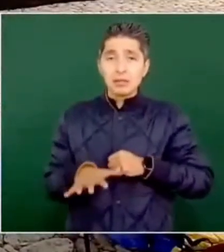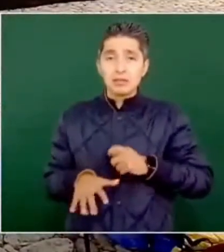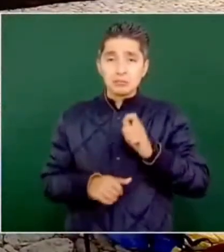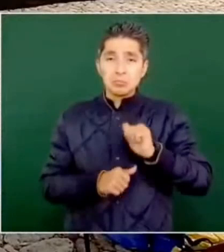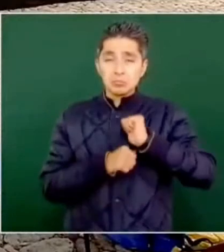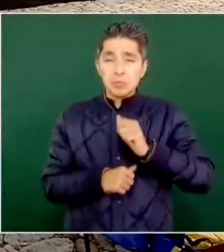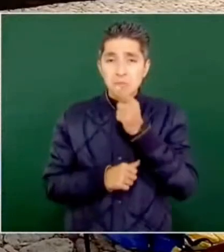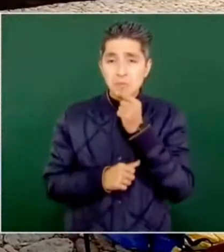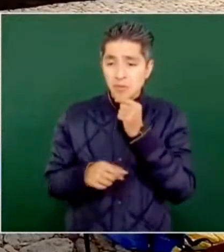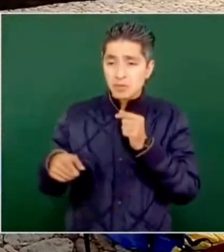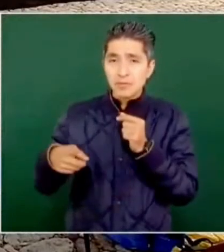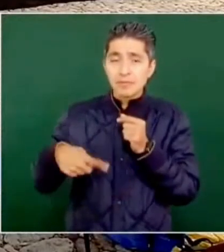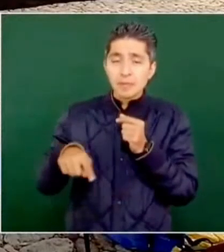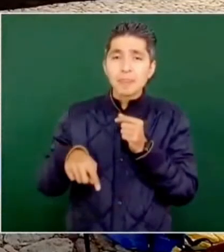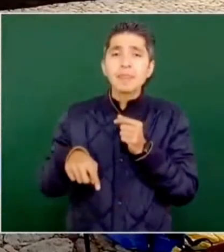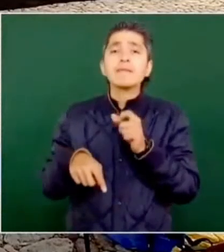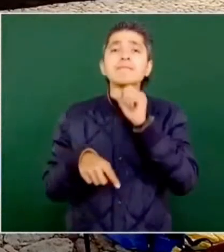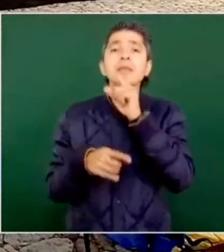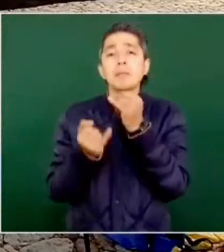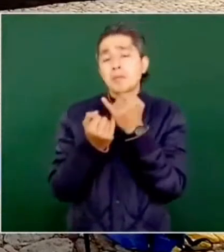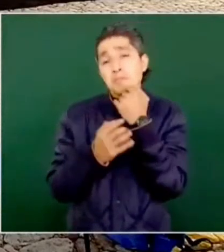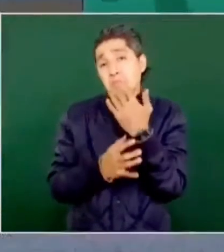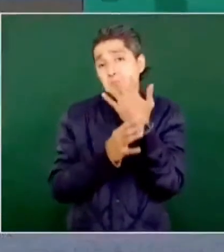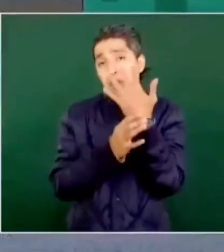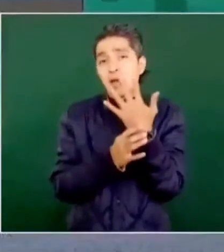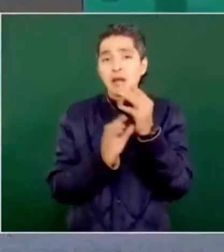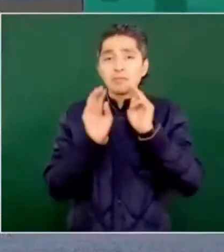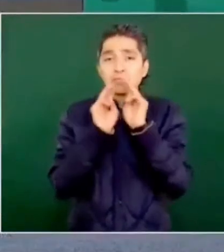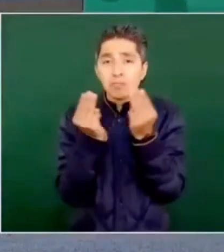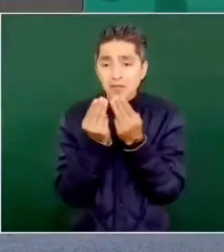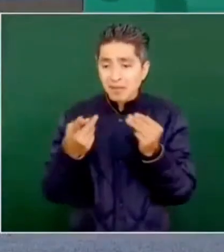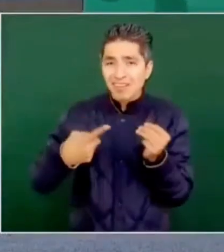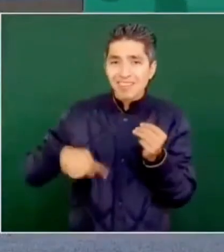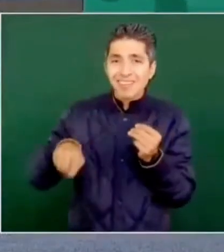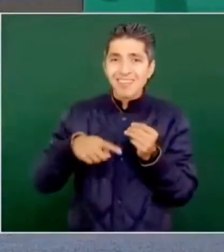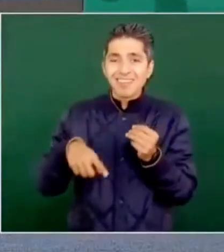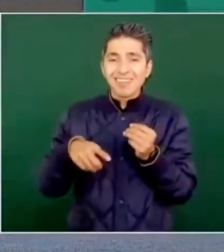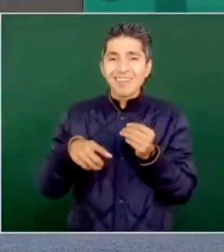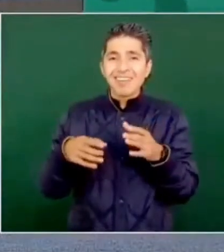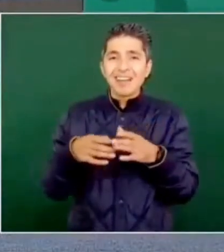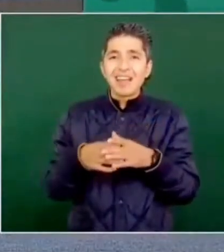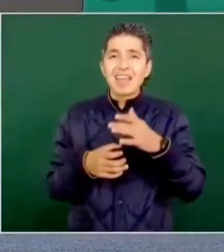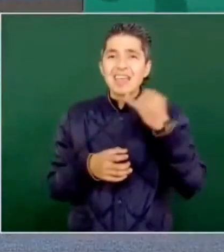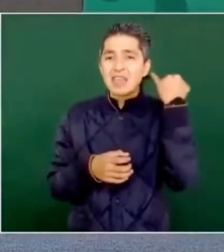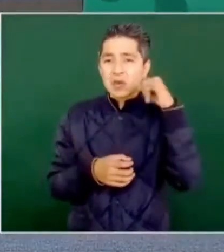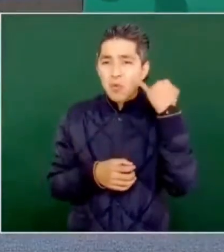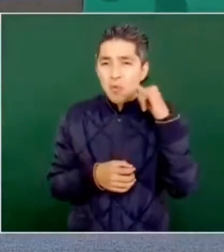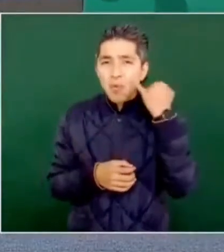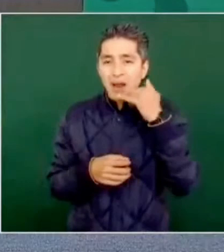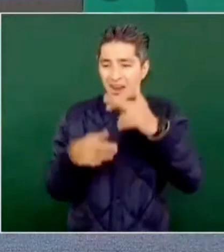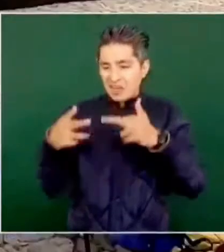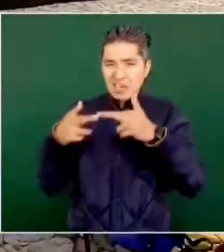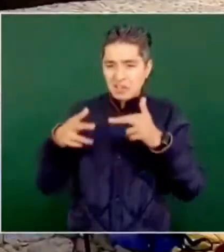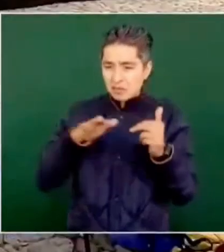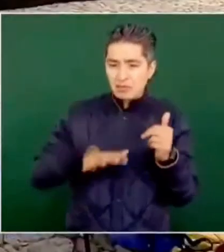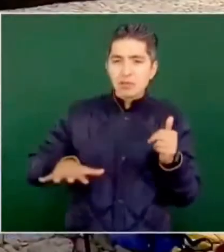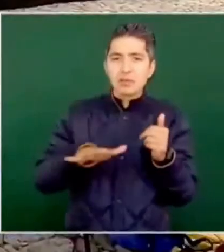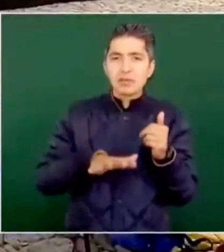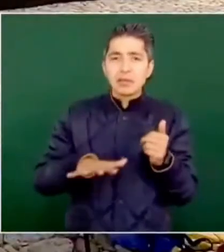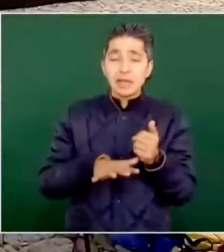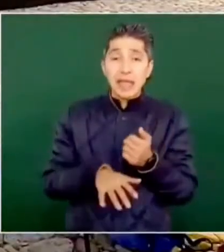de la delincuencia de Iguala y de esta región. Este es